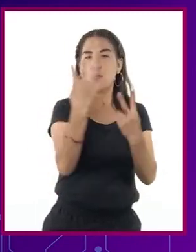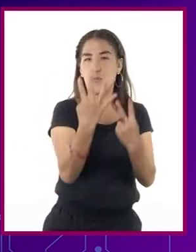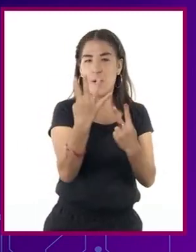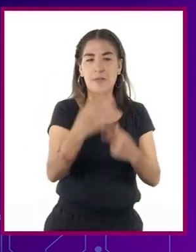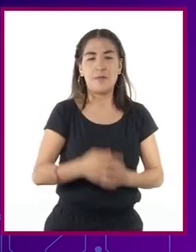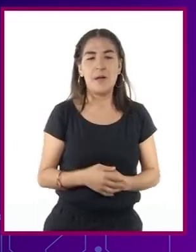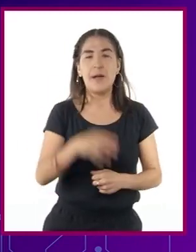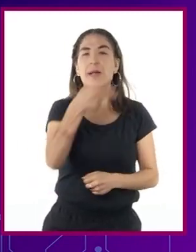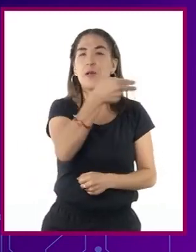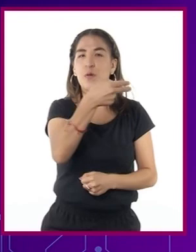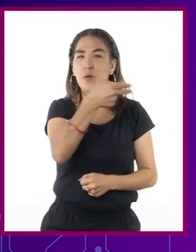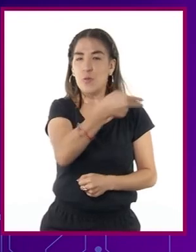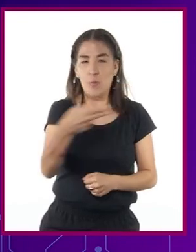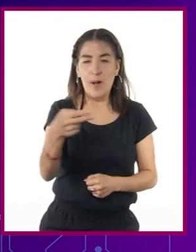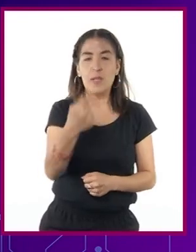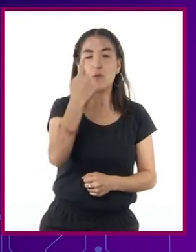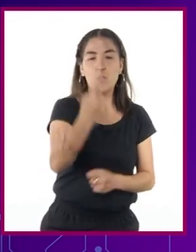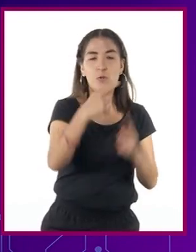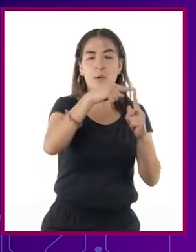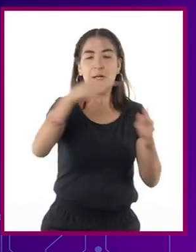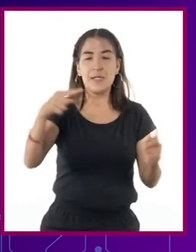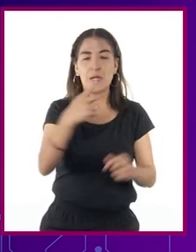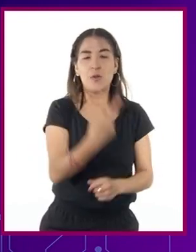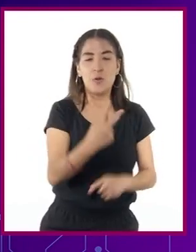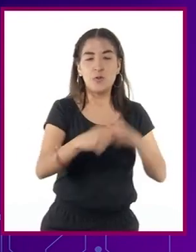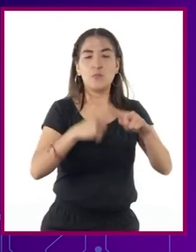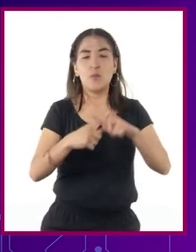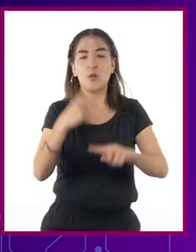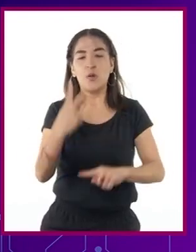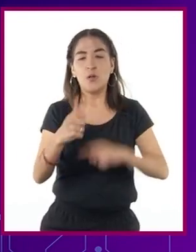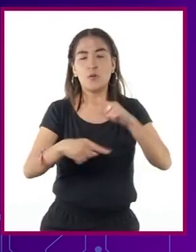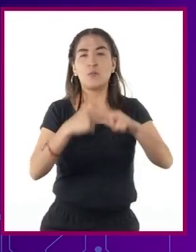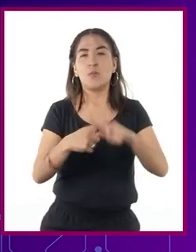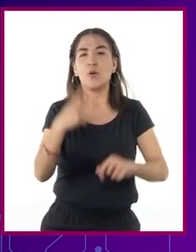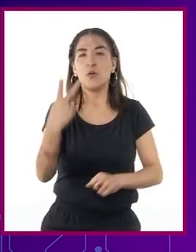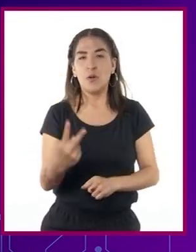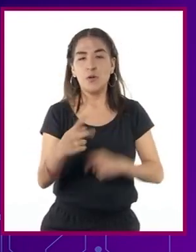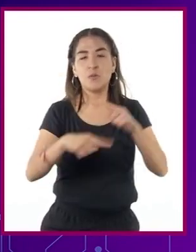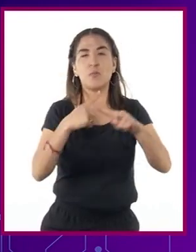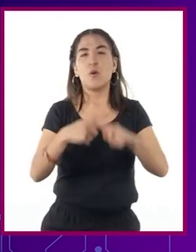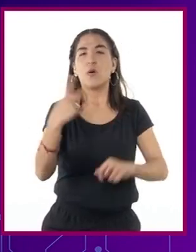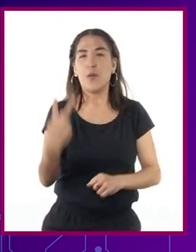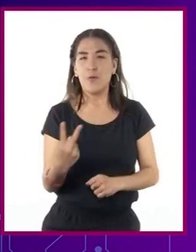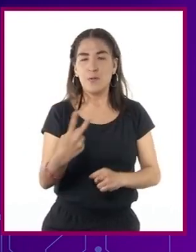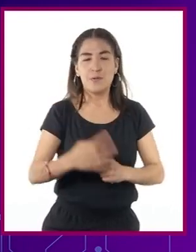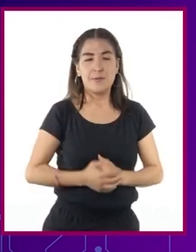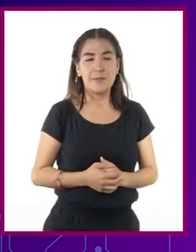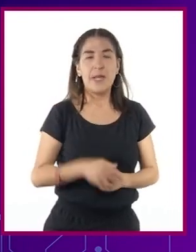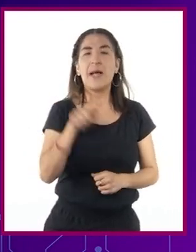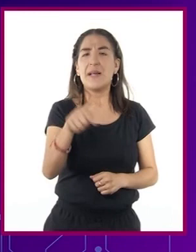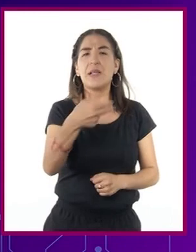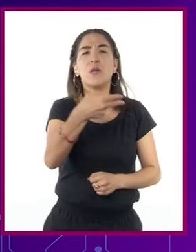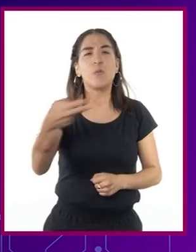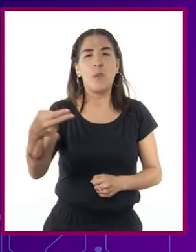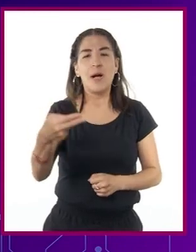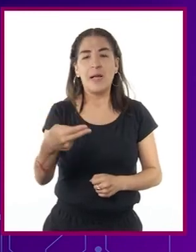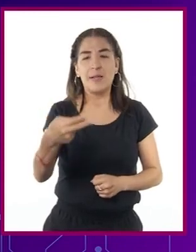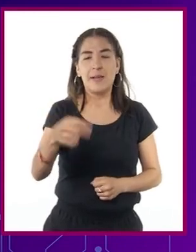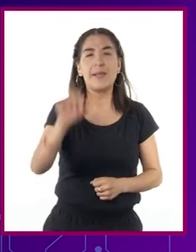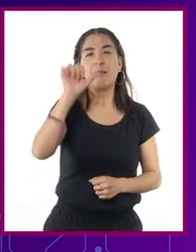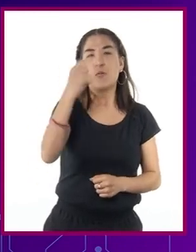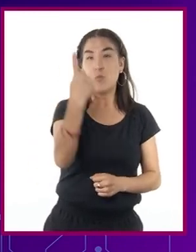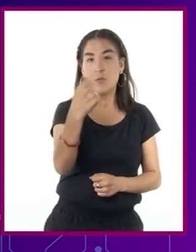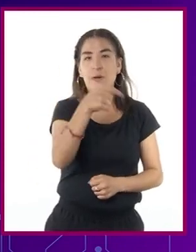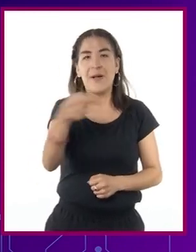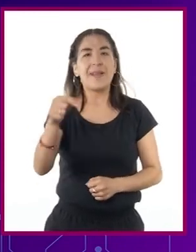que es igual a 1 entre 2 por 2 por 2 por 2. Esto es igual a un